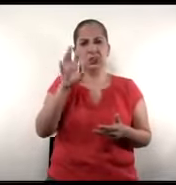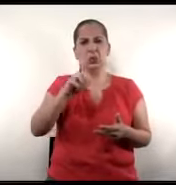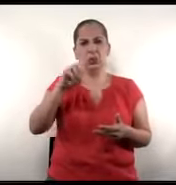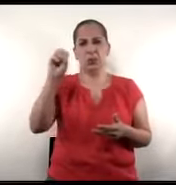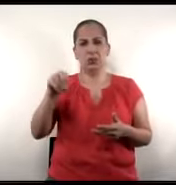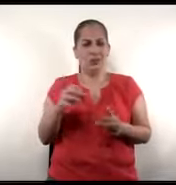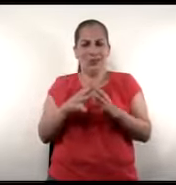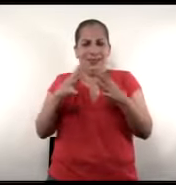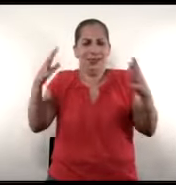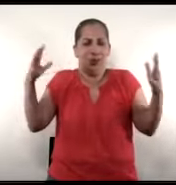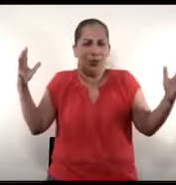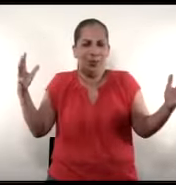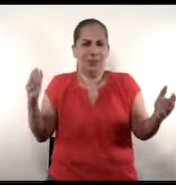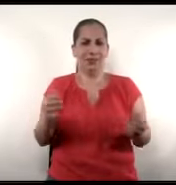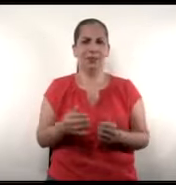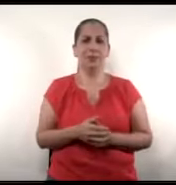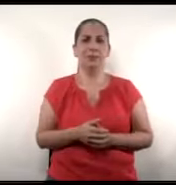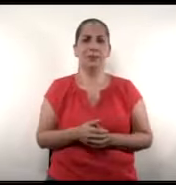50%. Es enorme.